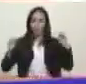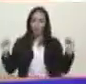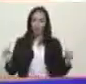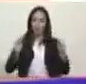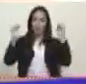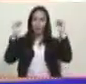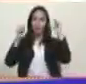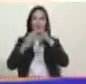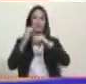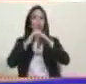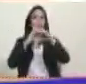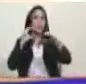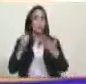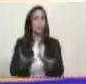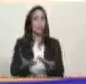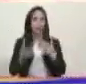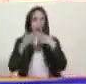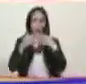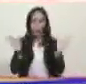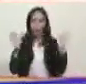el transporte público.